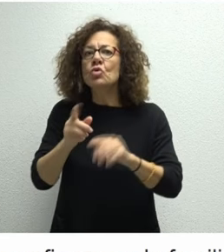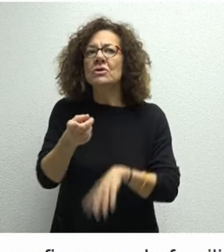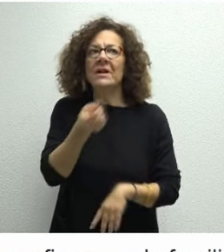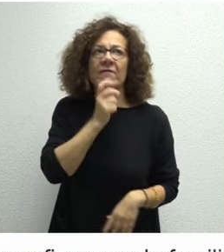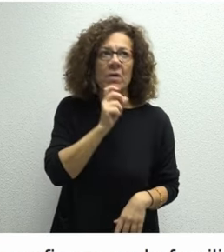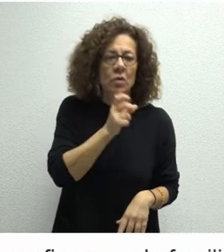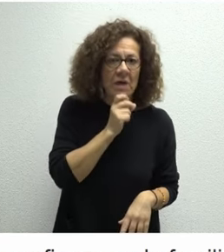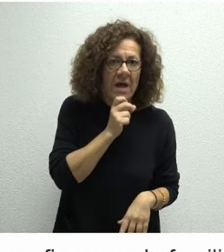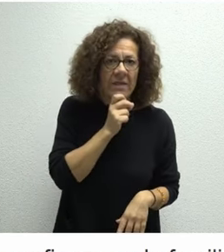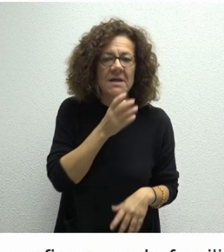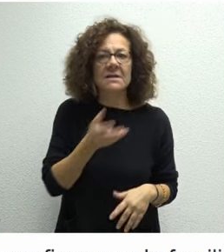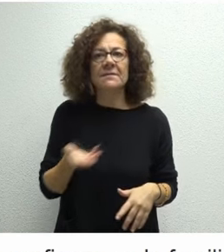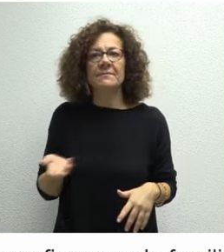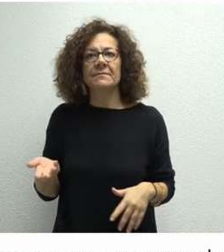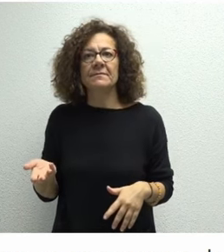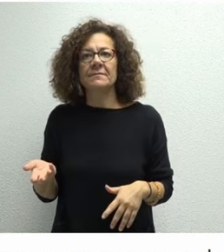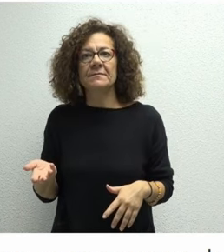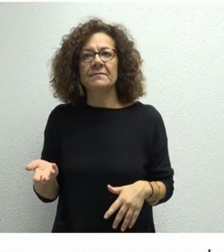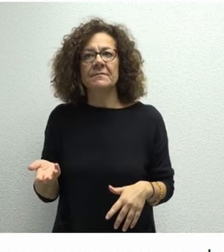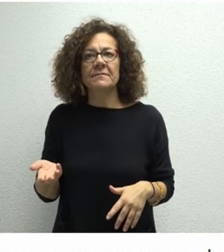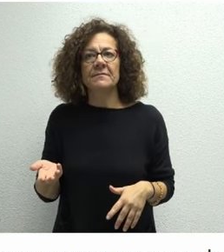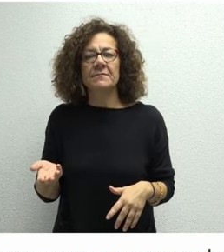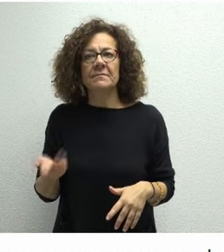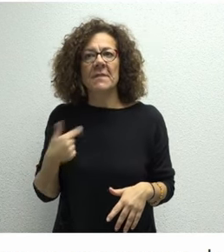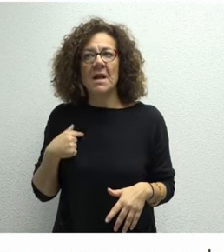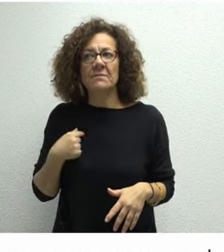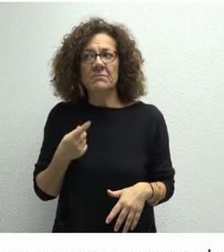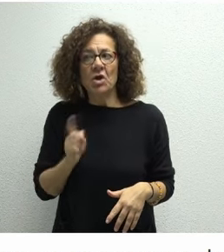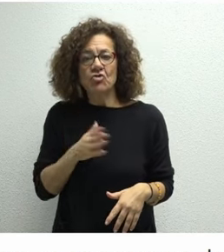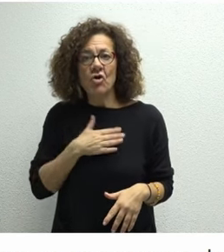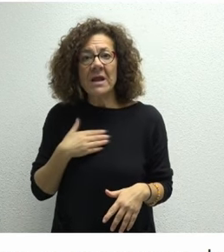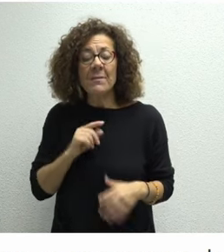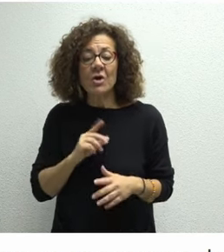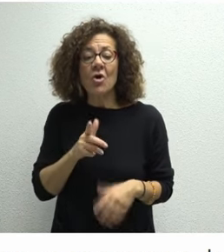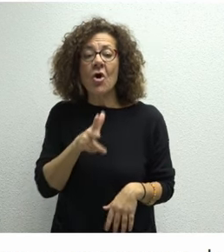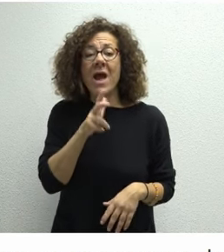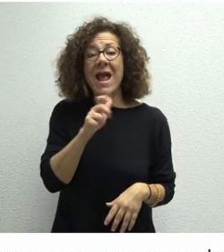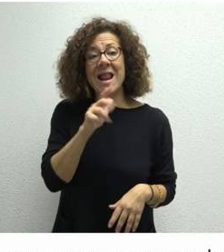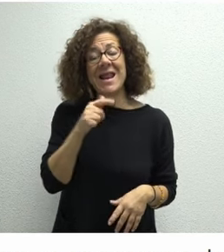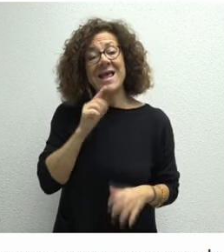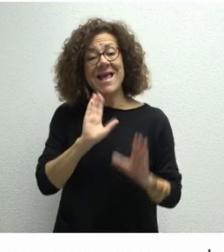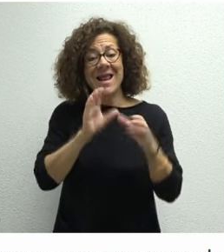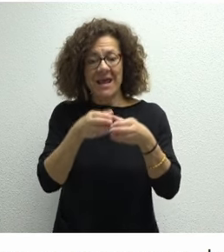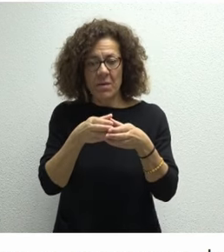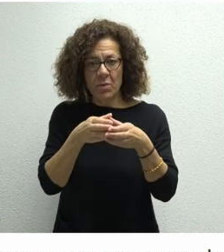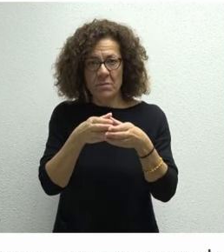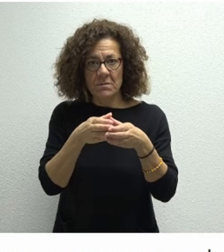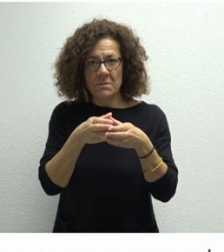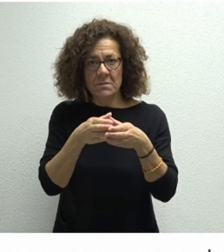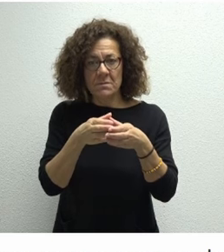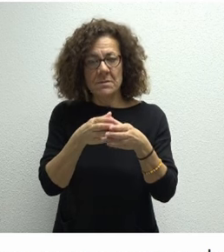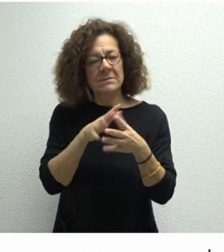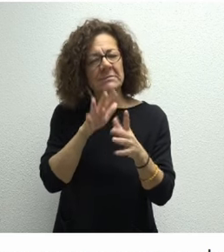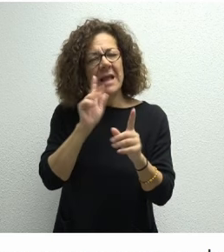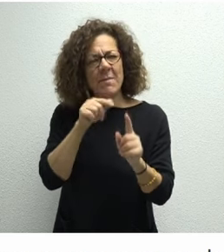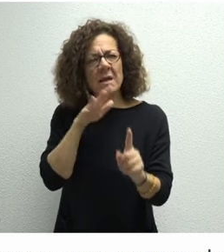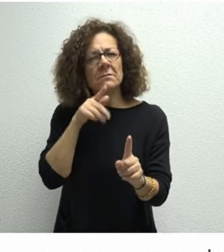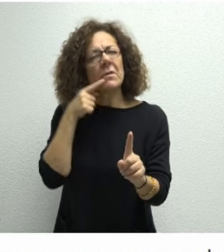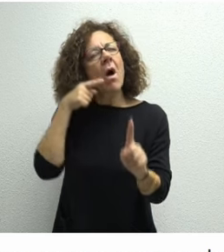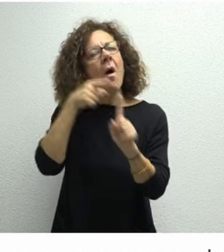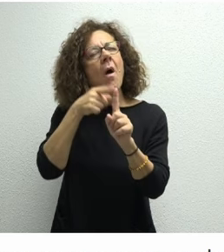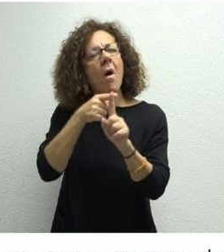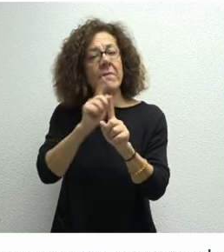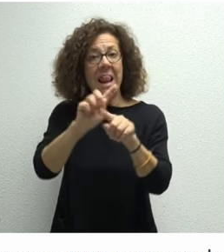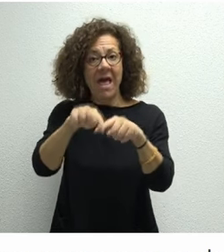dificultades Y bueno pues hay sin quererlo Elena y el equipo pues parten también de ese enfoque centrado en la en la familia no y